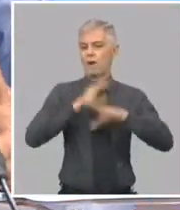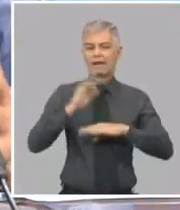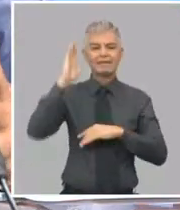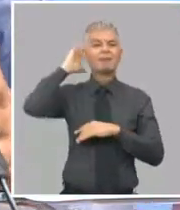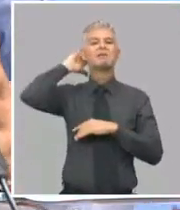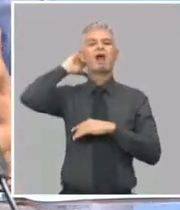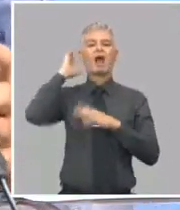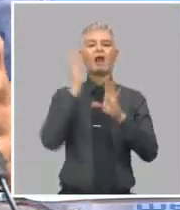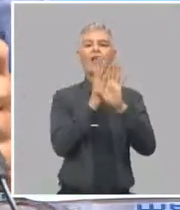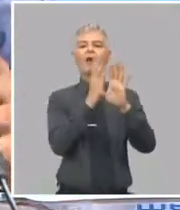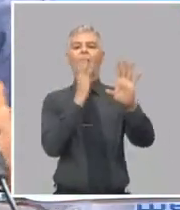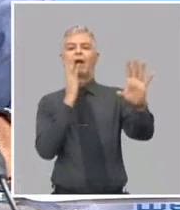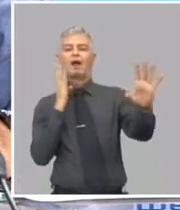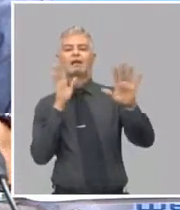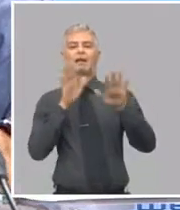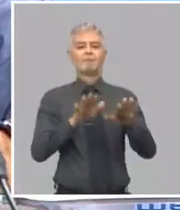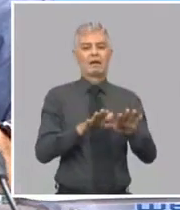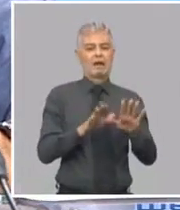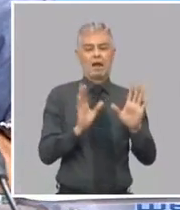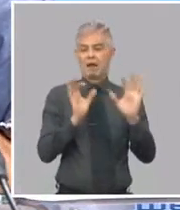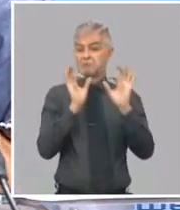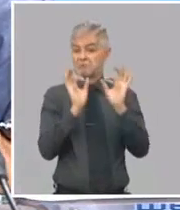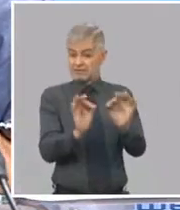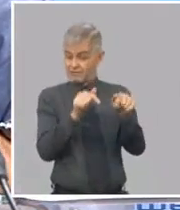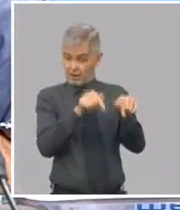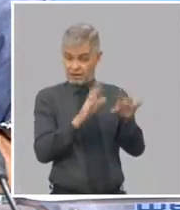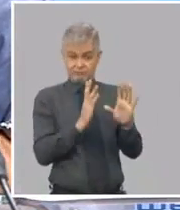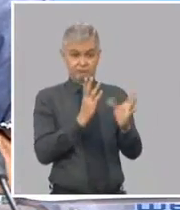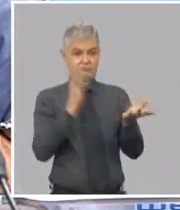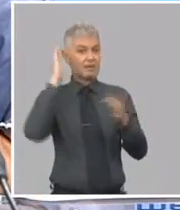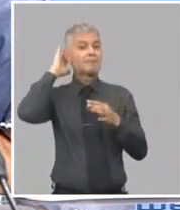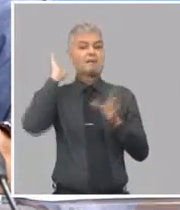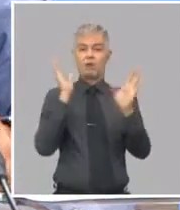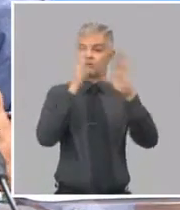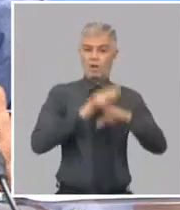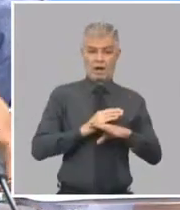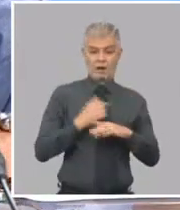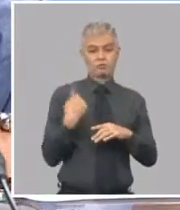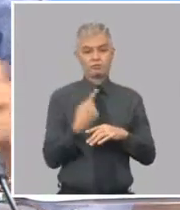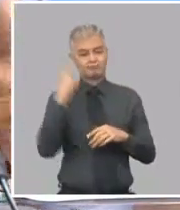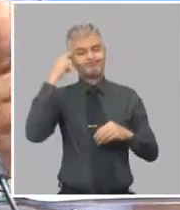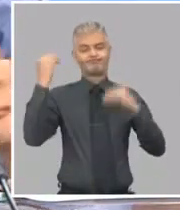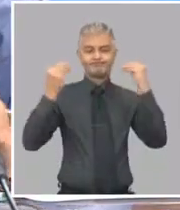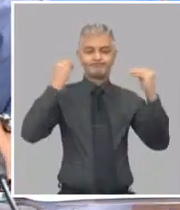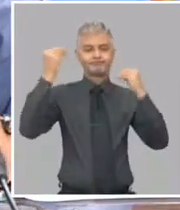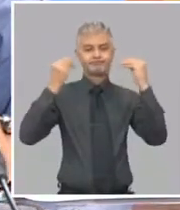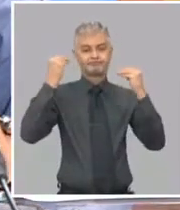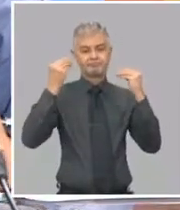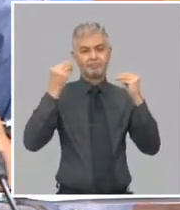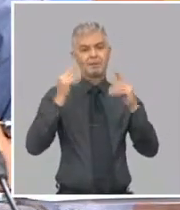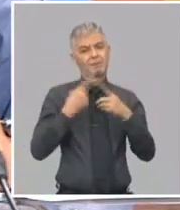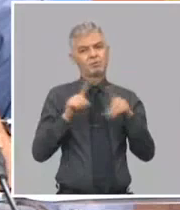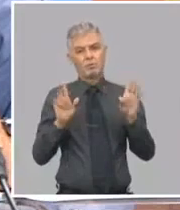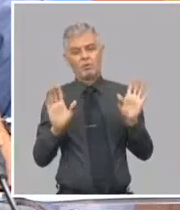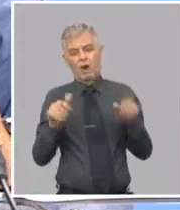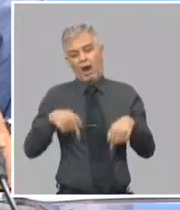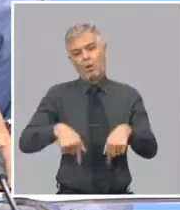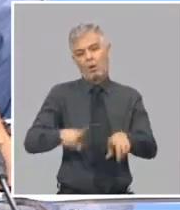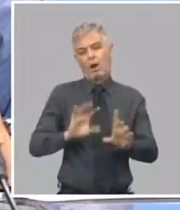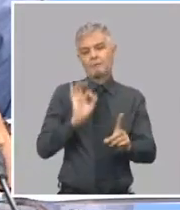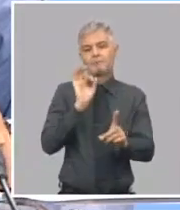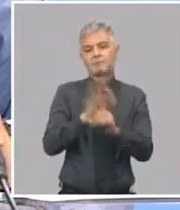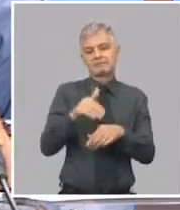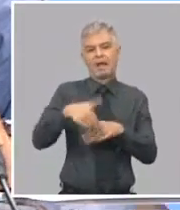terminal de lista de espera específica tenemos qué seguir evaluando este va a comenzar allí en